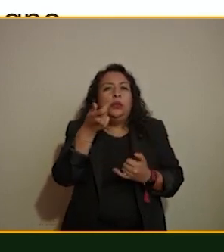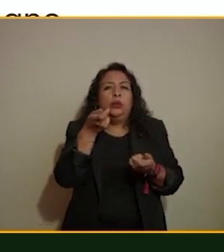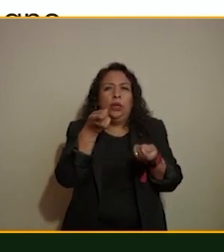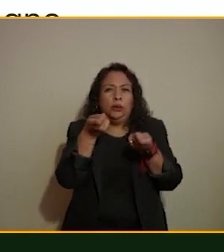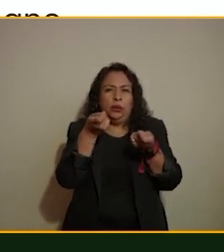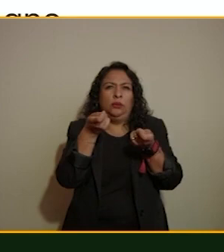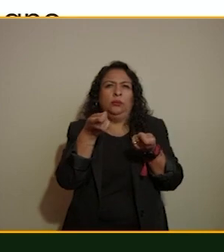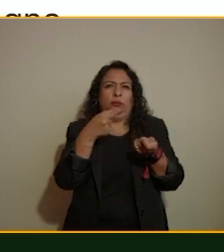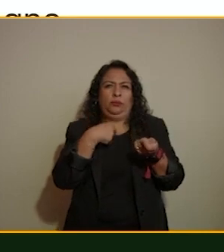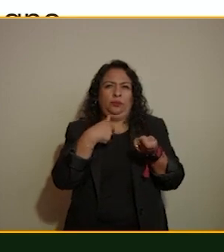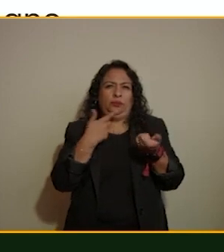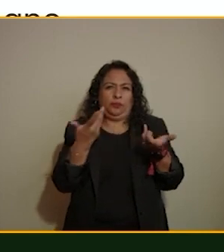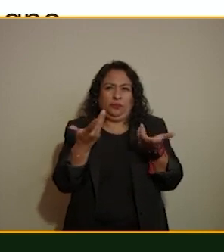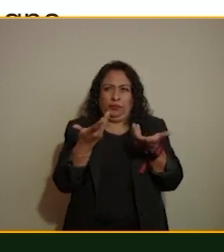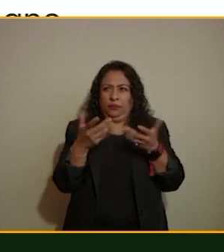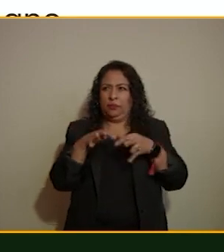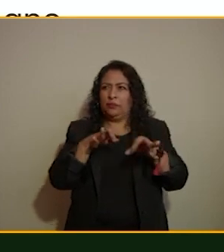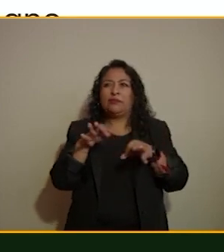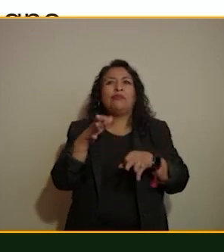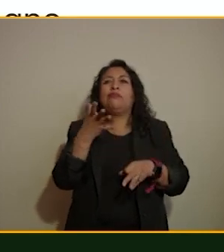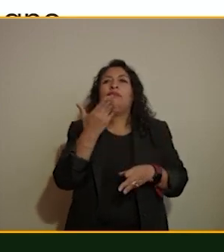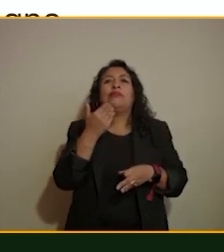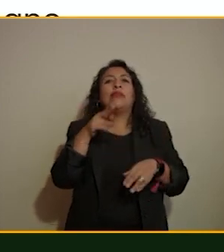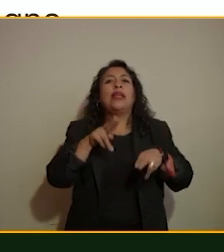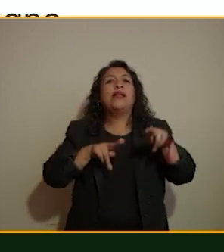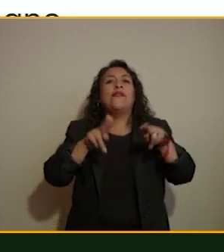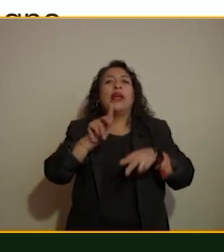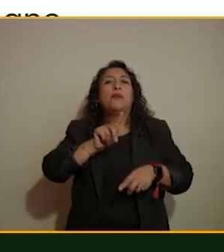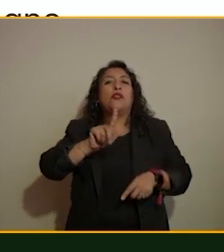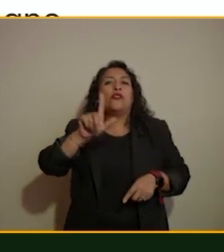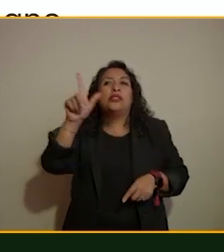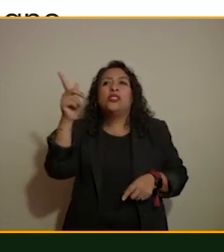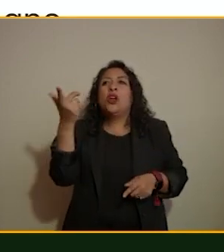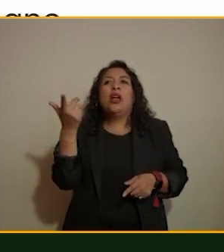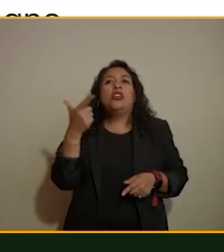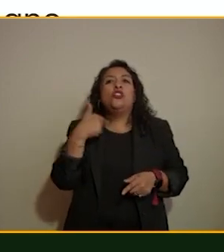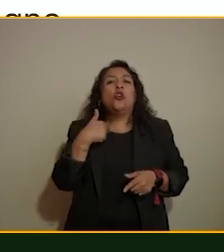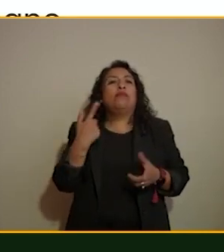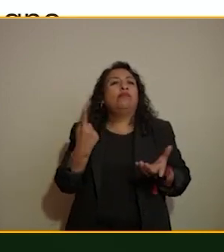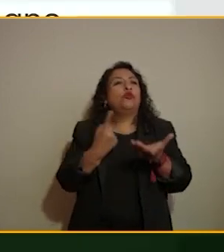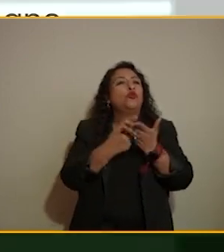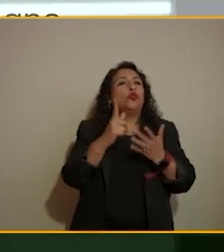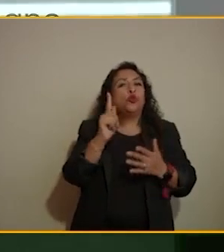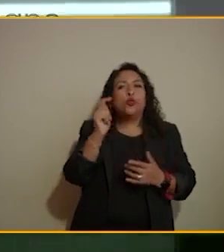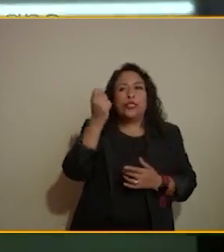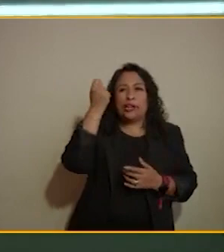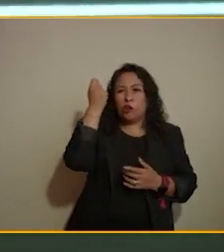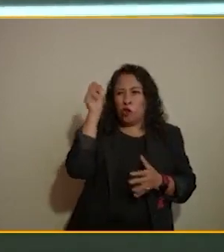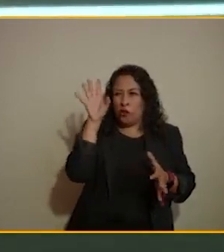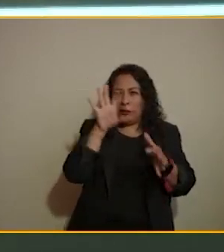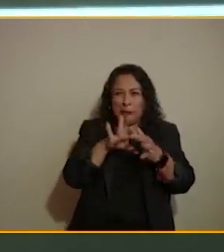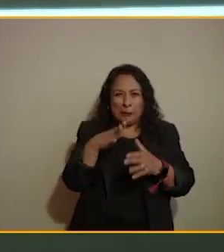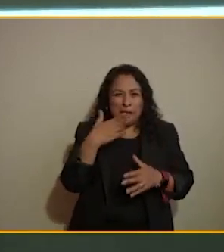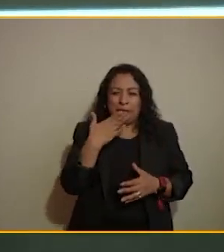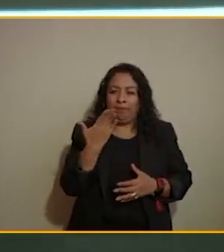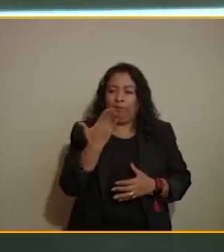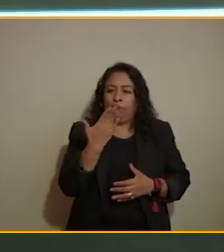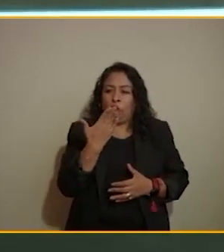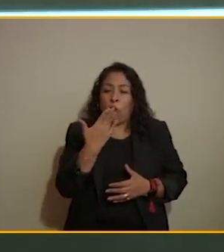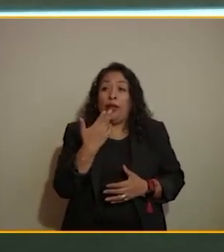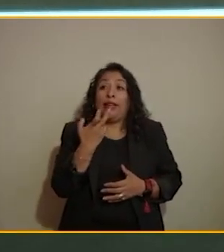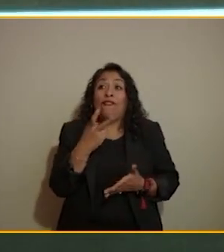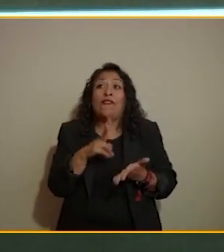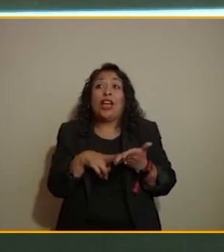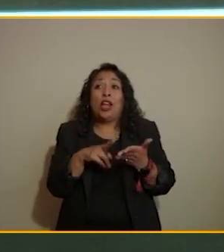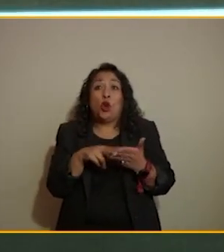control en lo que estamos haciendo, no tenemos ese nivel de profesionalización y no estamos incorporando tecnologías adecuadas. Entonces, el costo